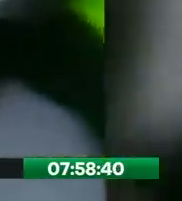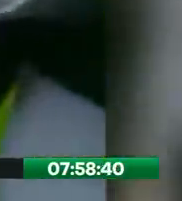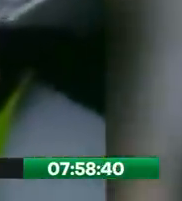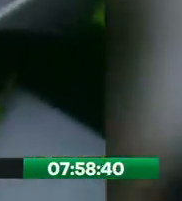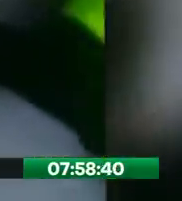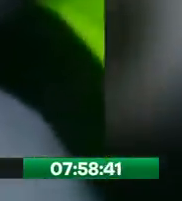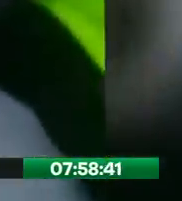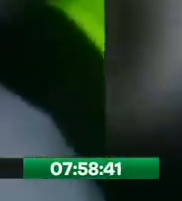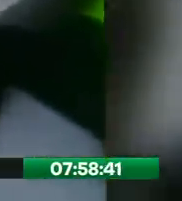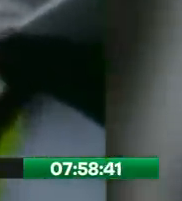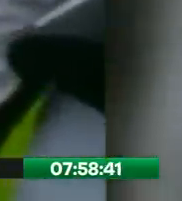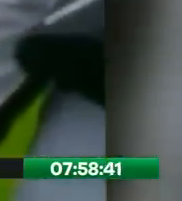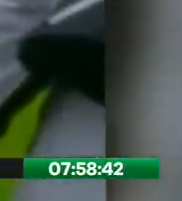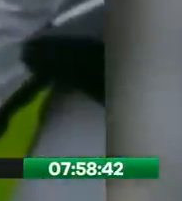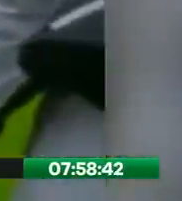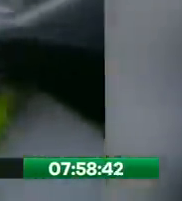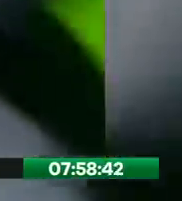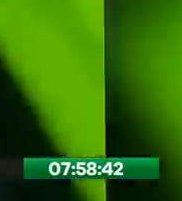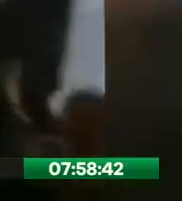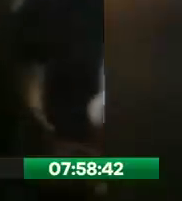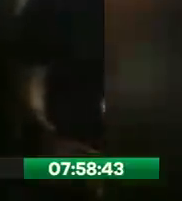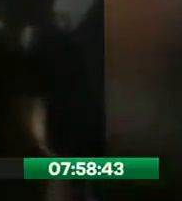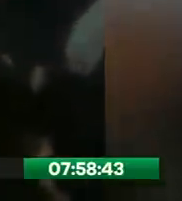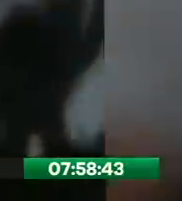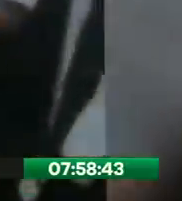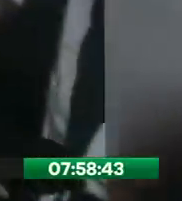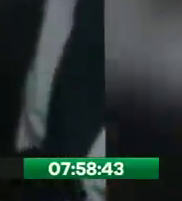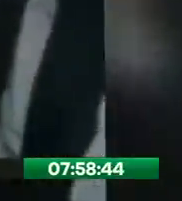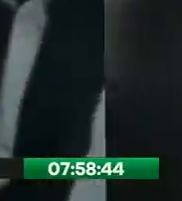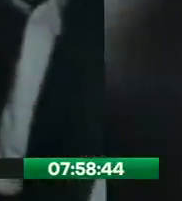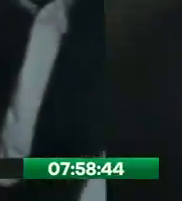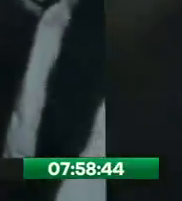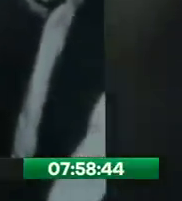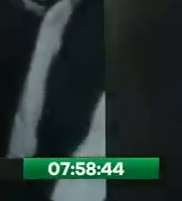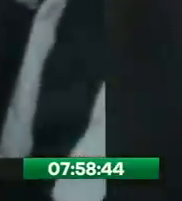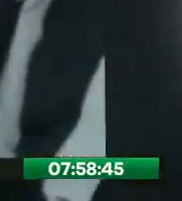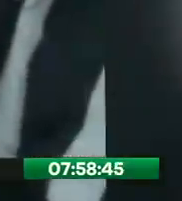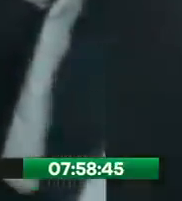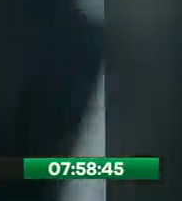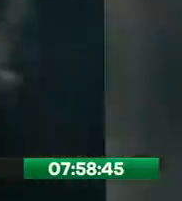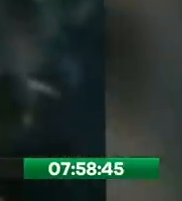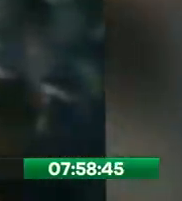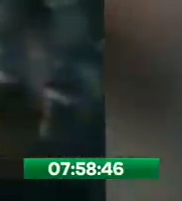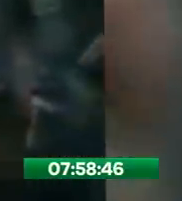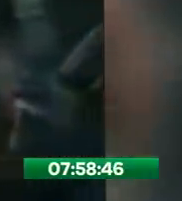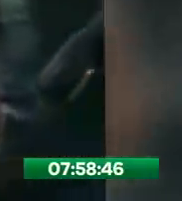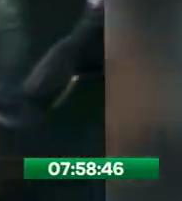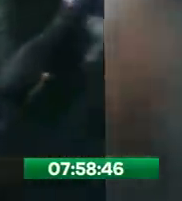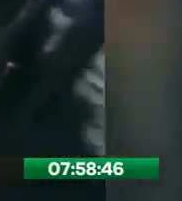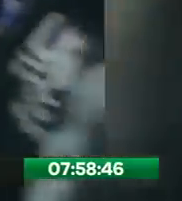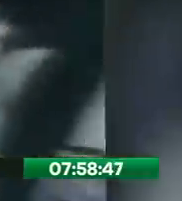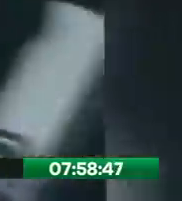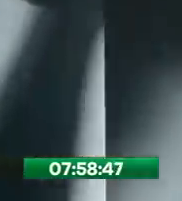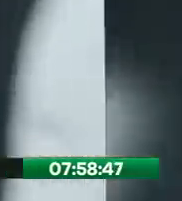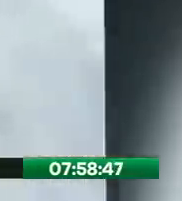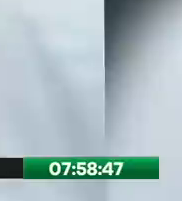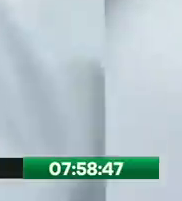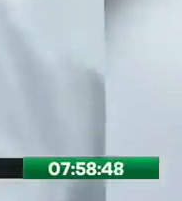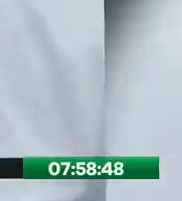hacer. Vamos a ver en todo caso qué es lo que va a suscitarse en los próximos días. Veamos, ¿no? Según lo que hemos